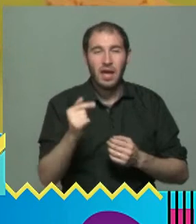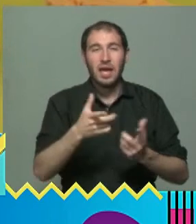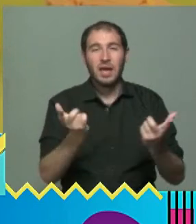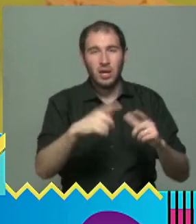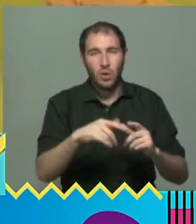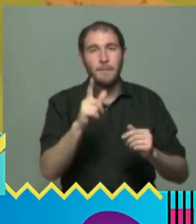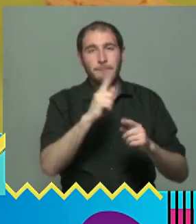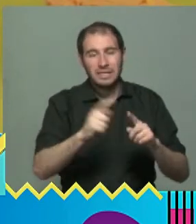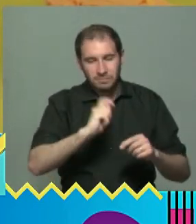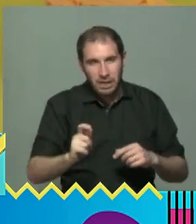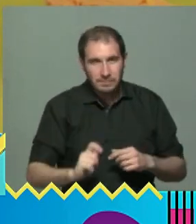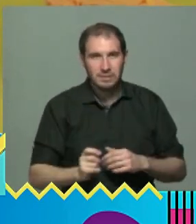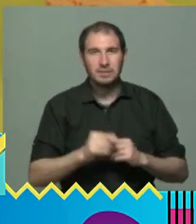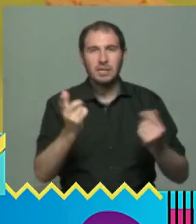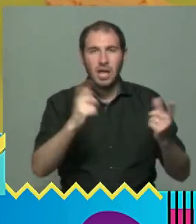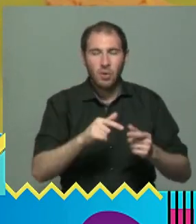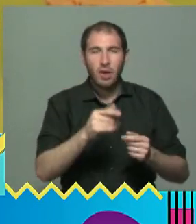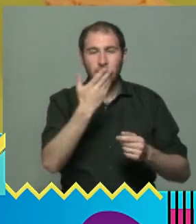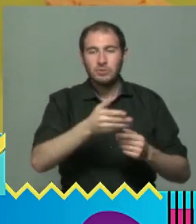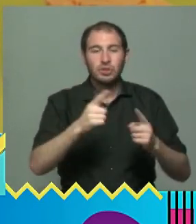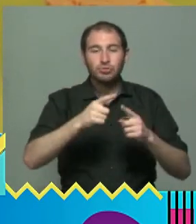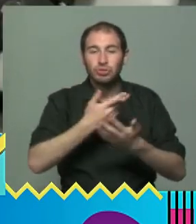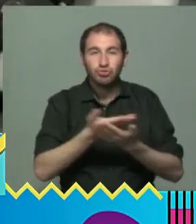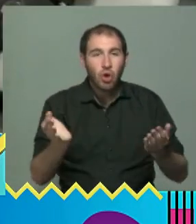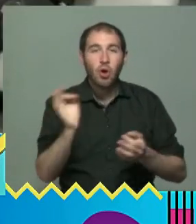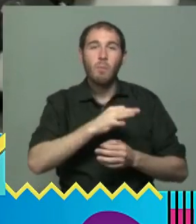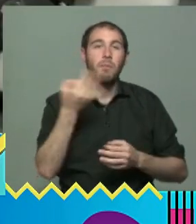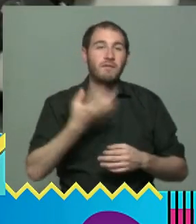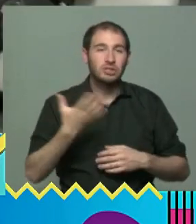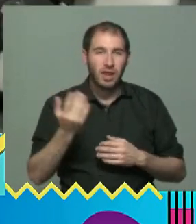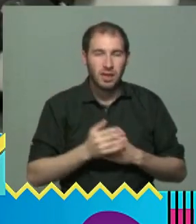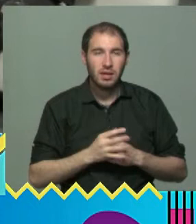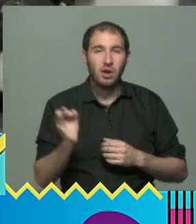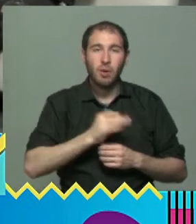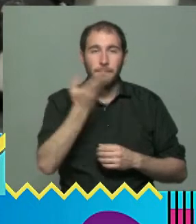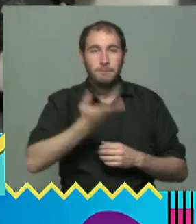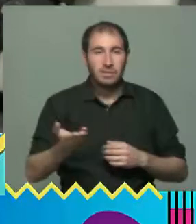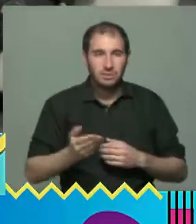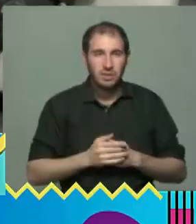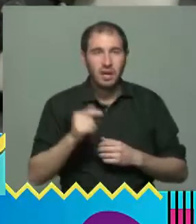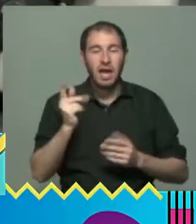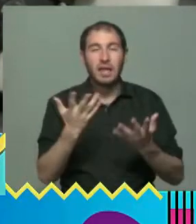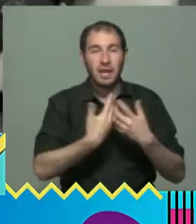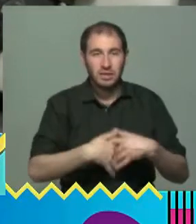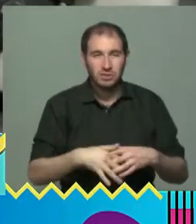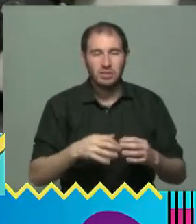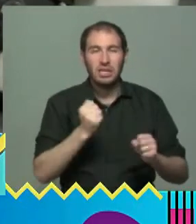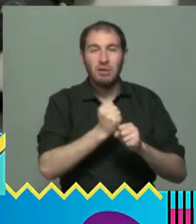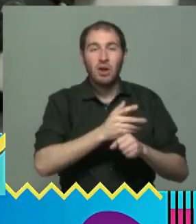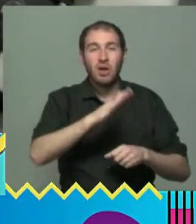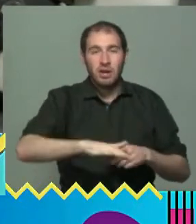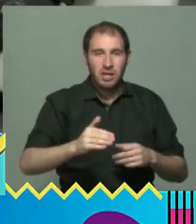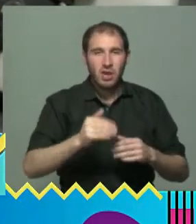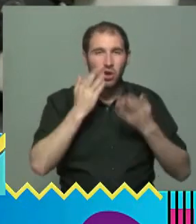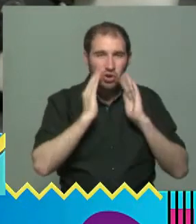reuniones mensuales y donde se reúnen todas las instituciones o profesionales o actores que están vinculados a tareas con niñas, niños